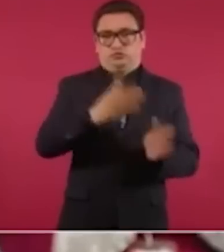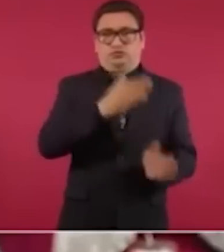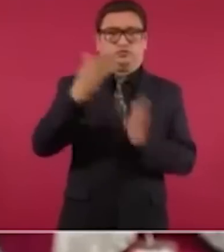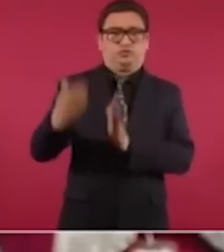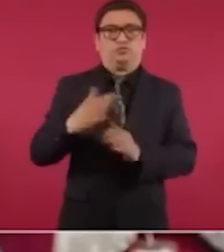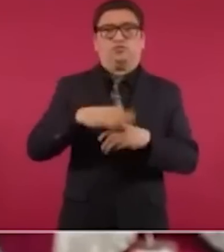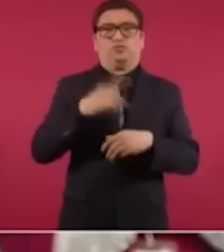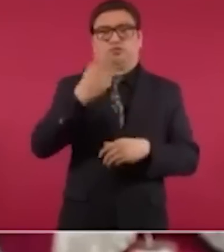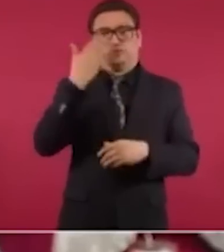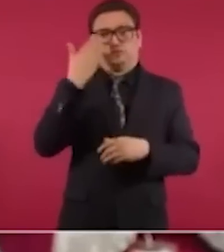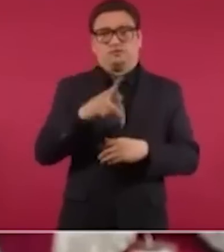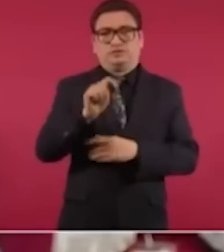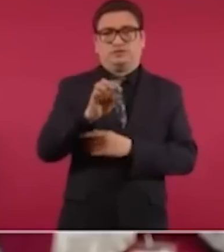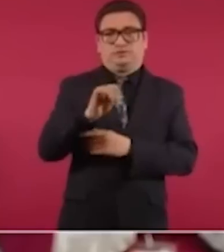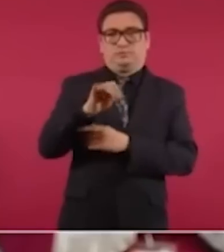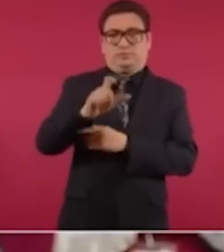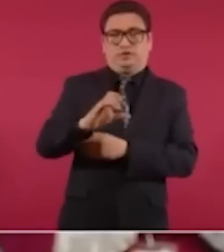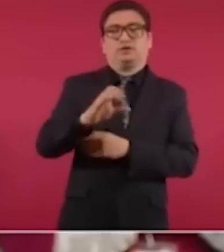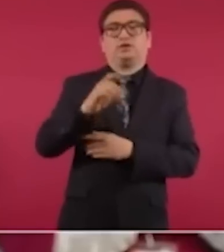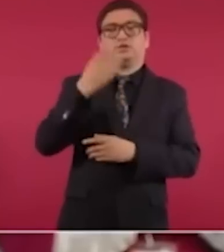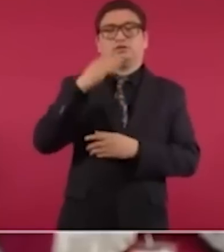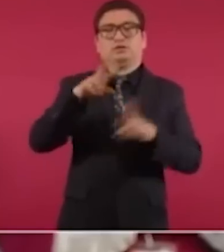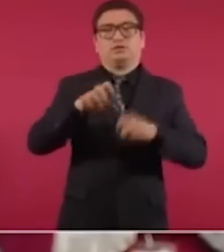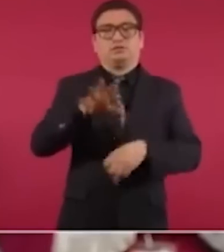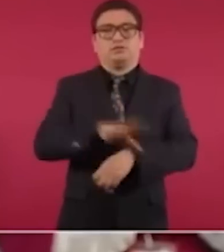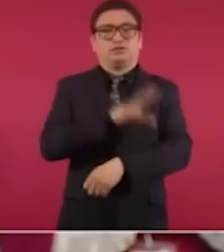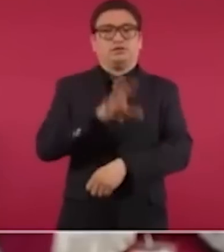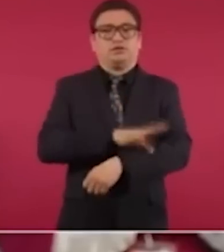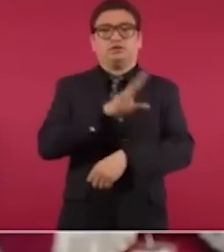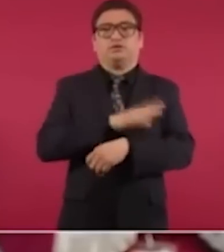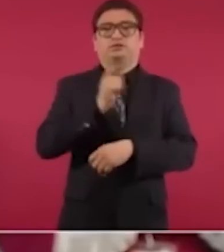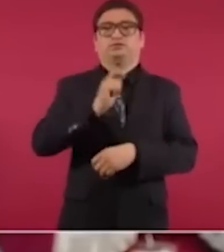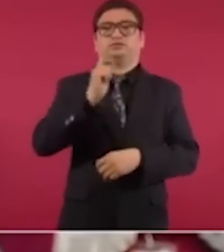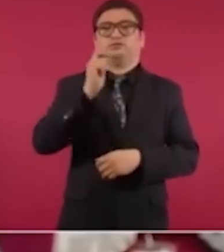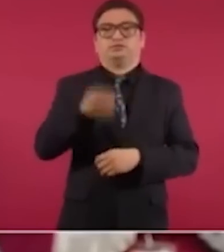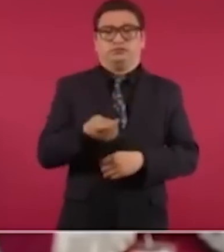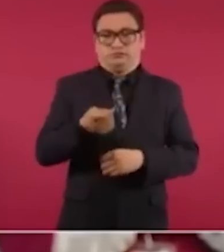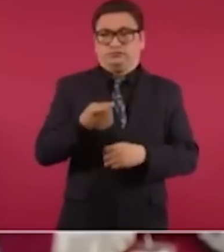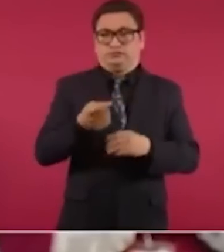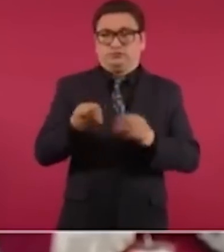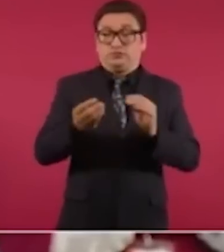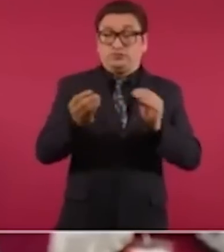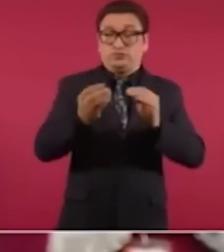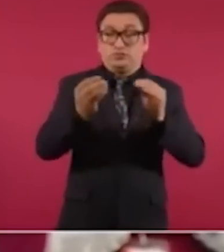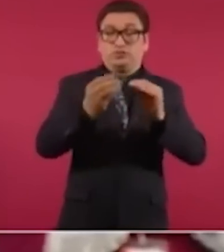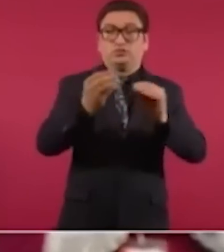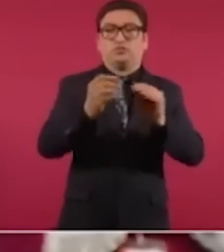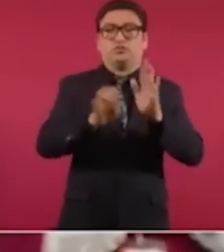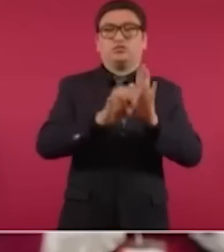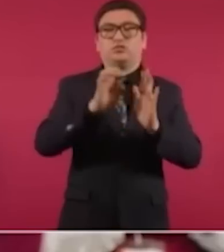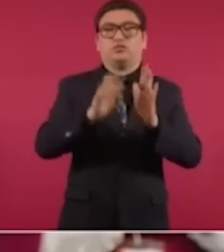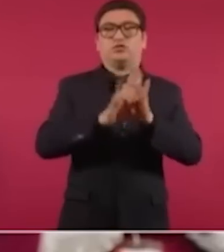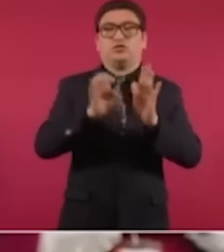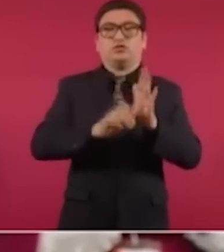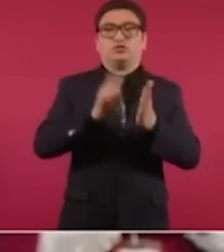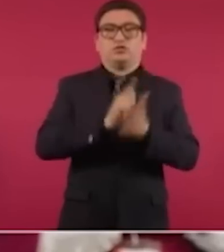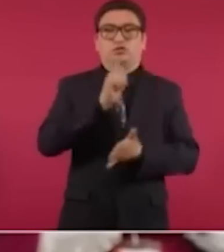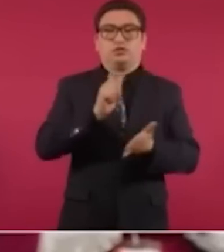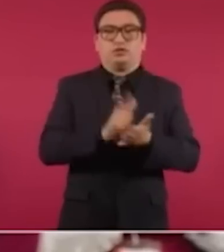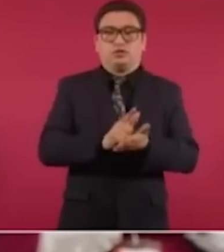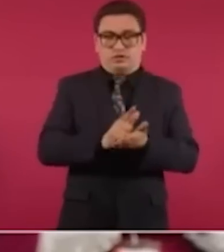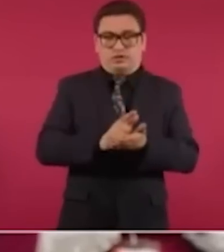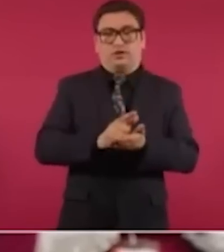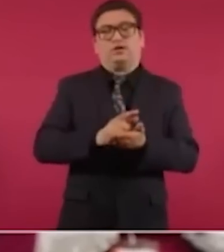las controversias del temec en temas de energía implicarían pues prácticamente deshacer la ley eléctrica de